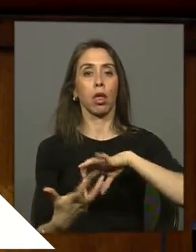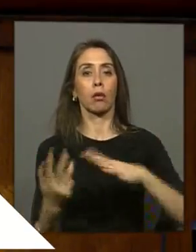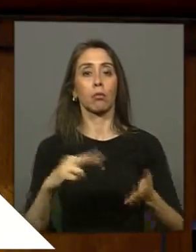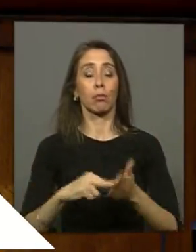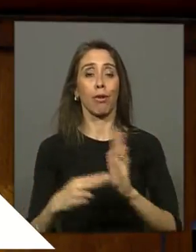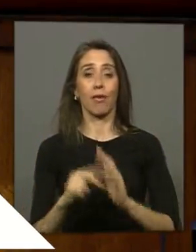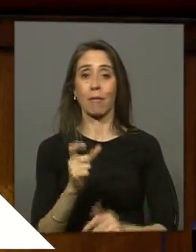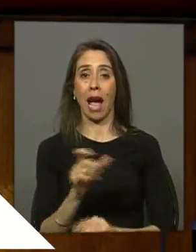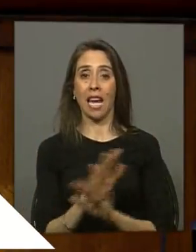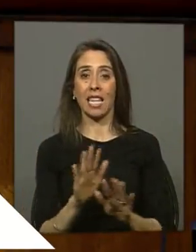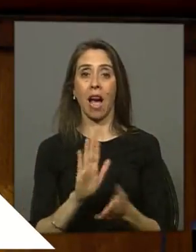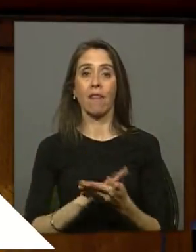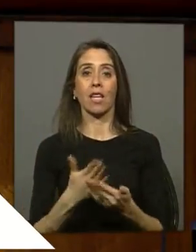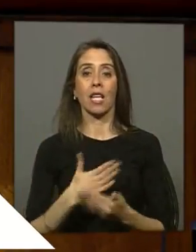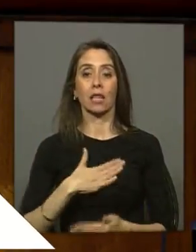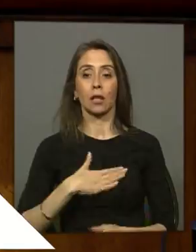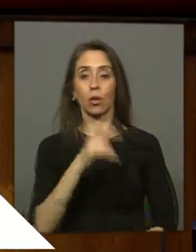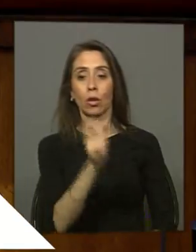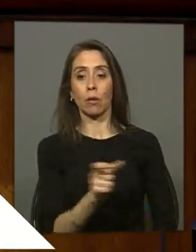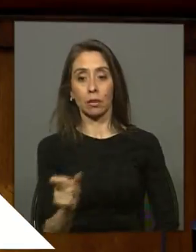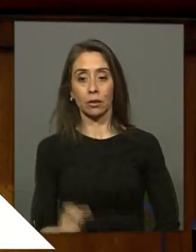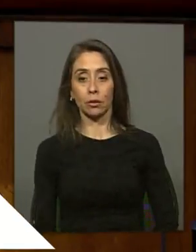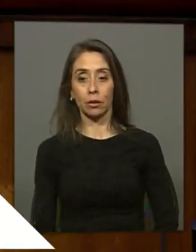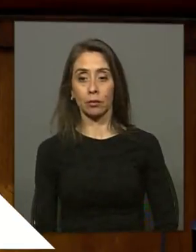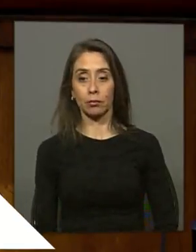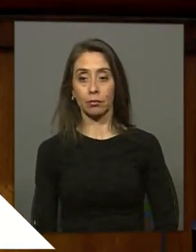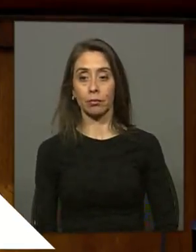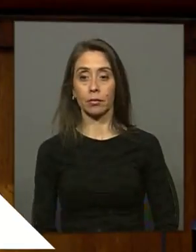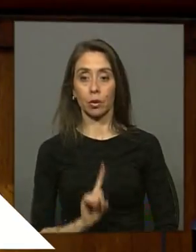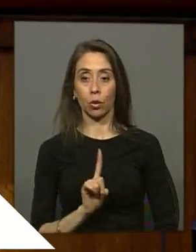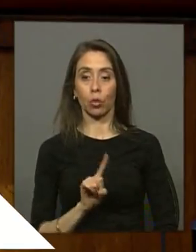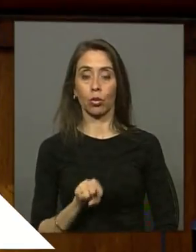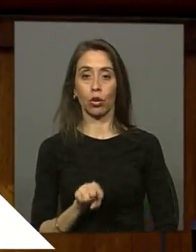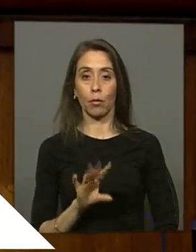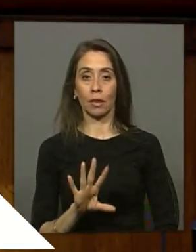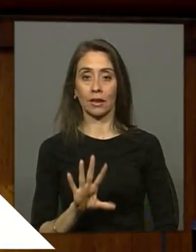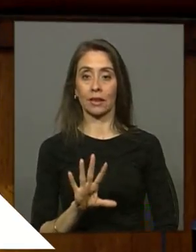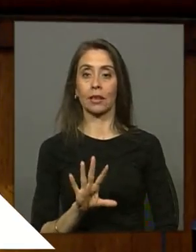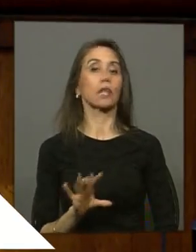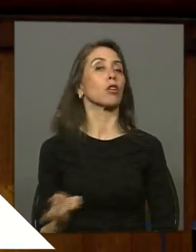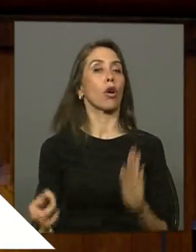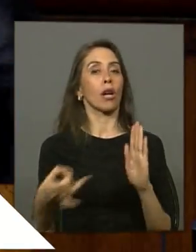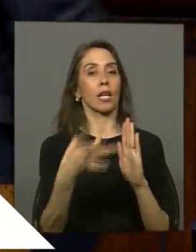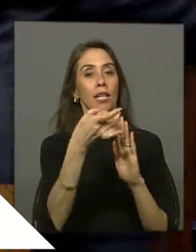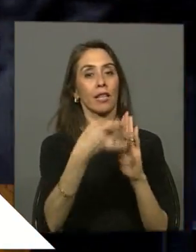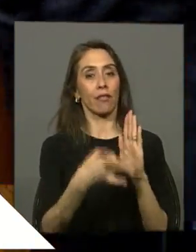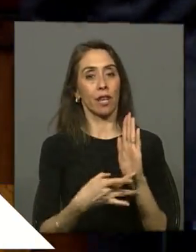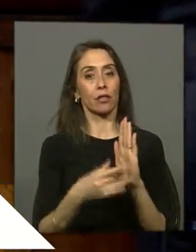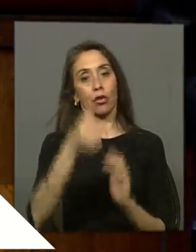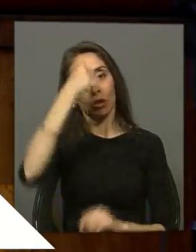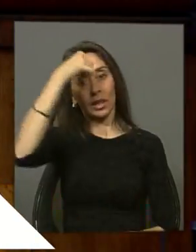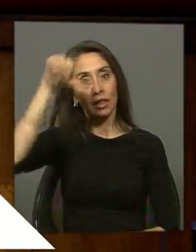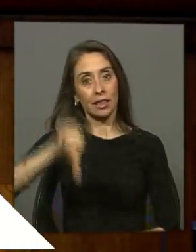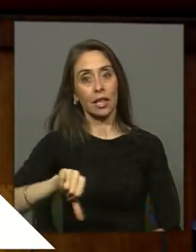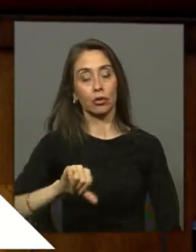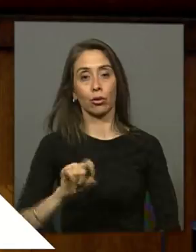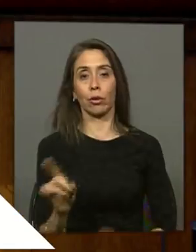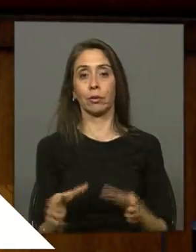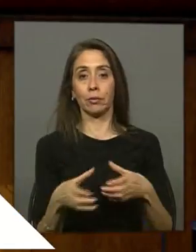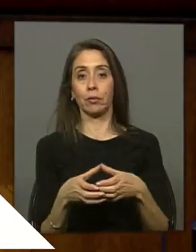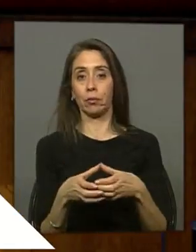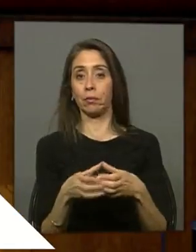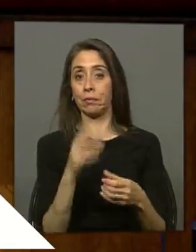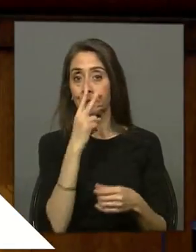gravemente la salud de la población 1.5 infracciones y sanciones en primer lugar la comisión